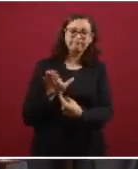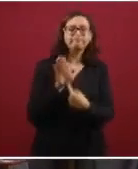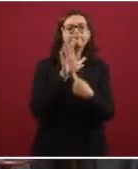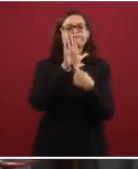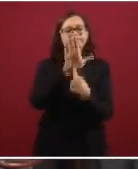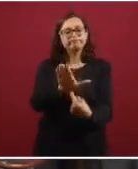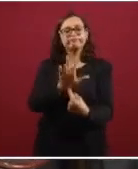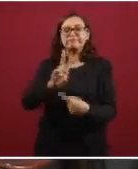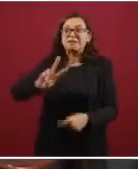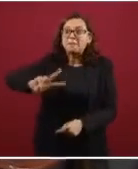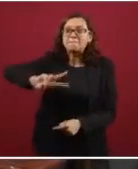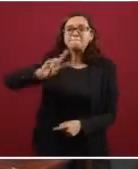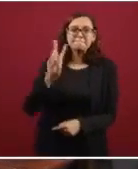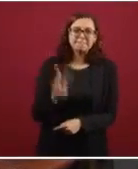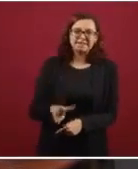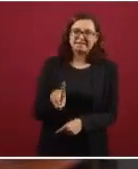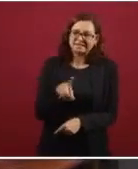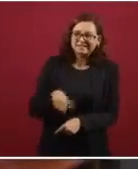todo lo que significa